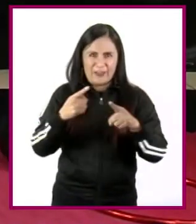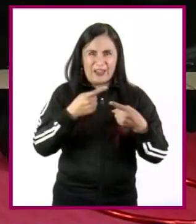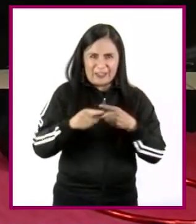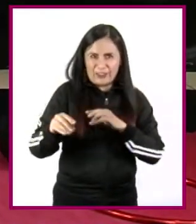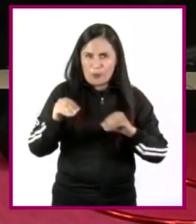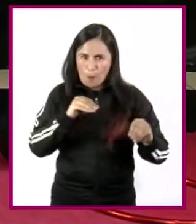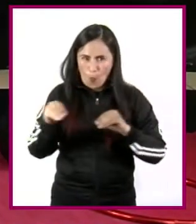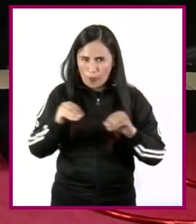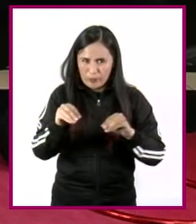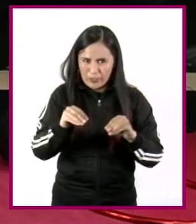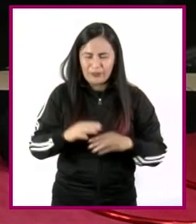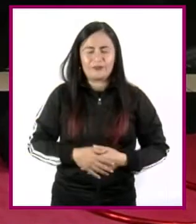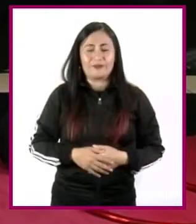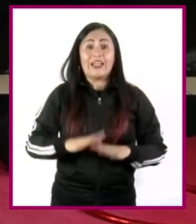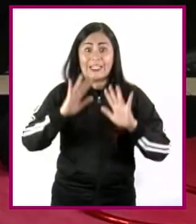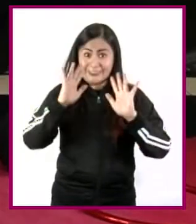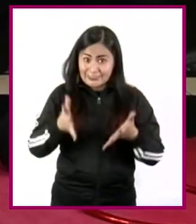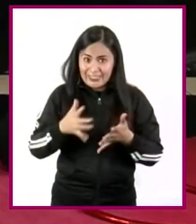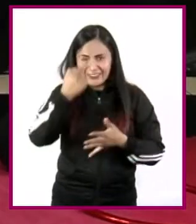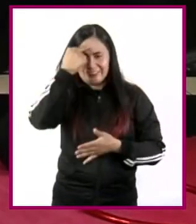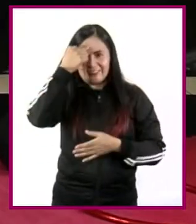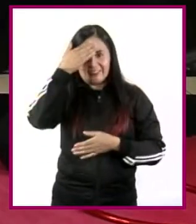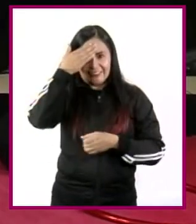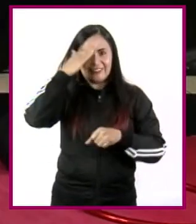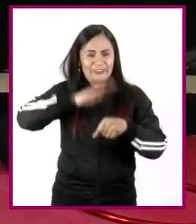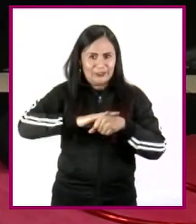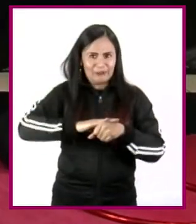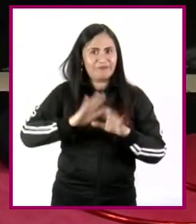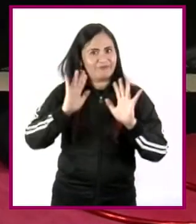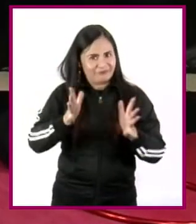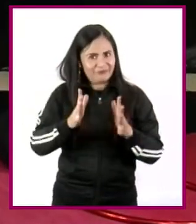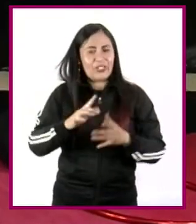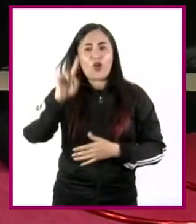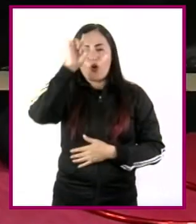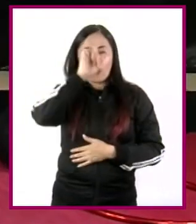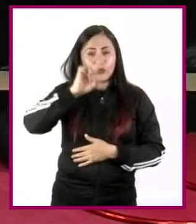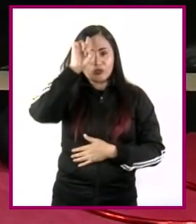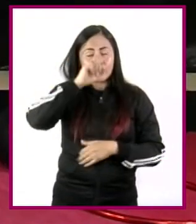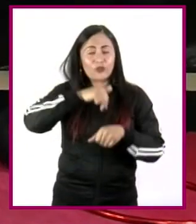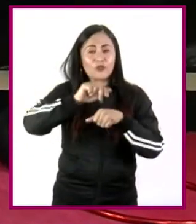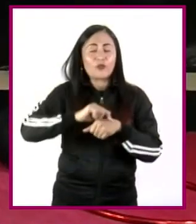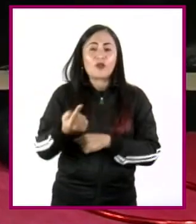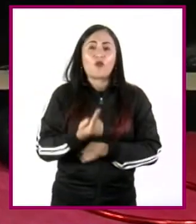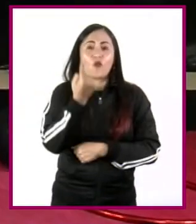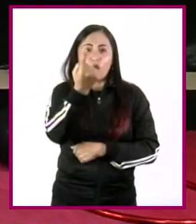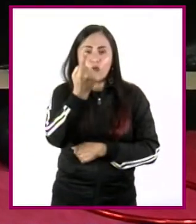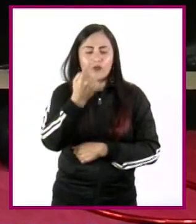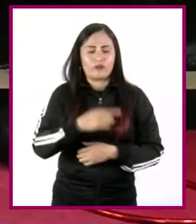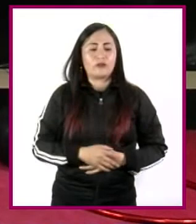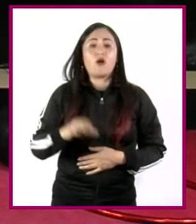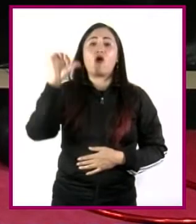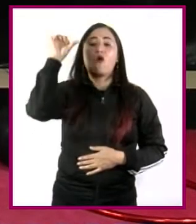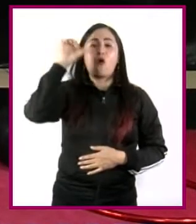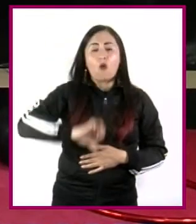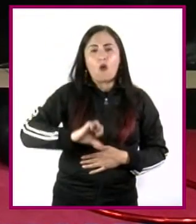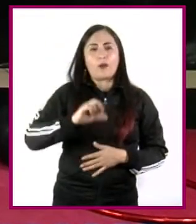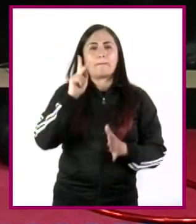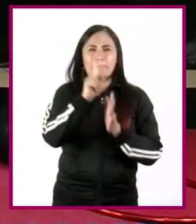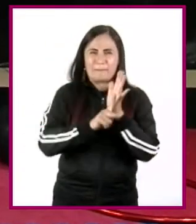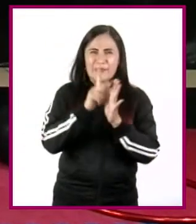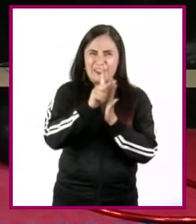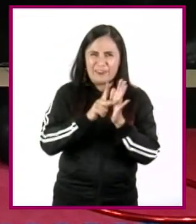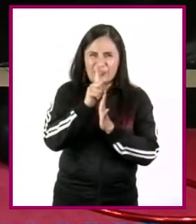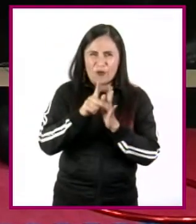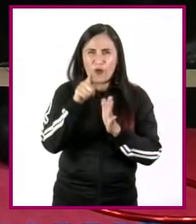Ya que lo tenemos, ahora sí partimos. Recomendación número 1. El día de hoy en esta cápsula de entrenamiento,